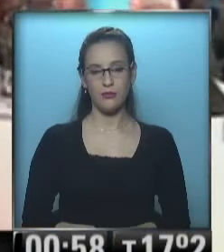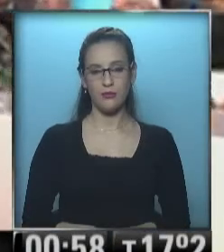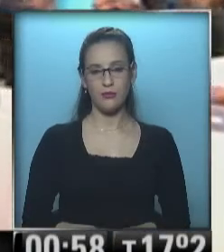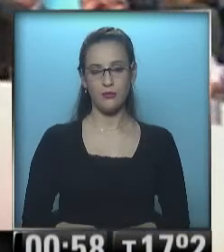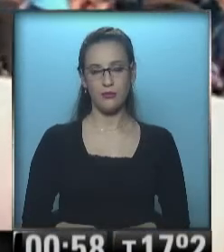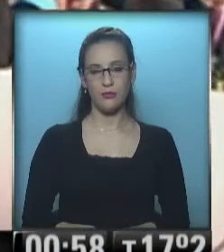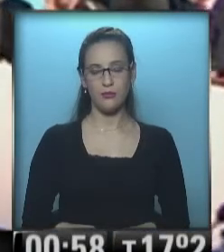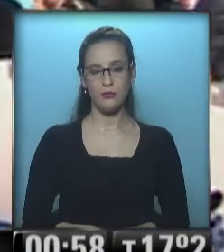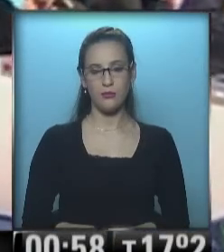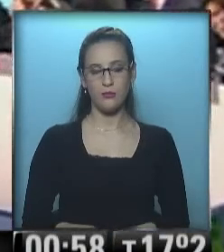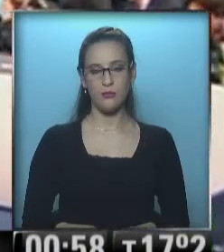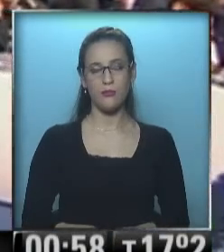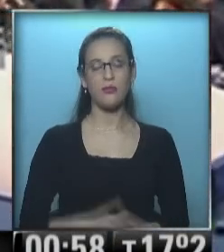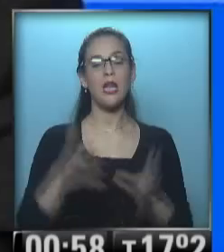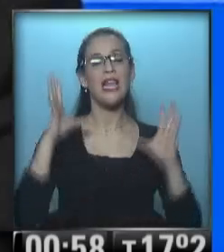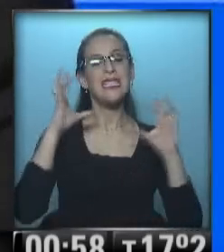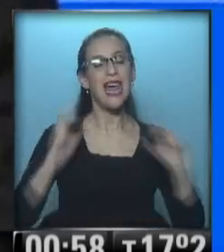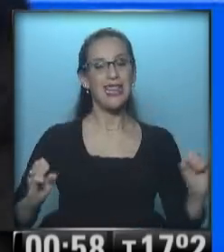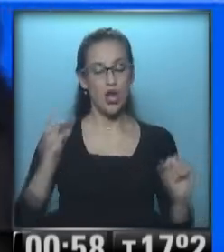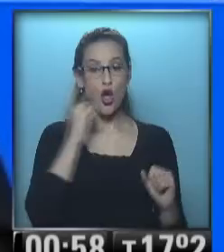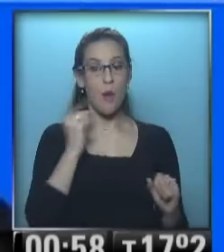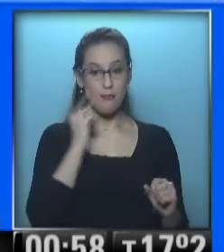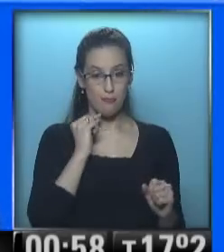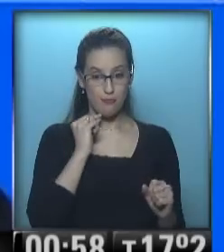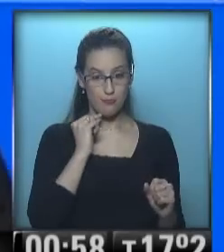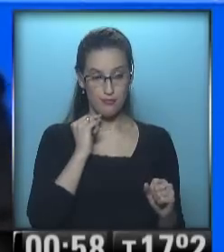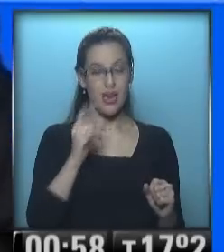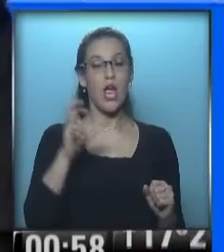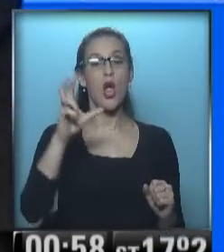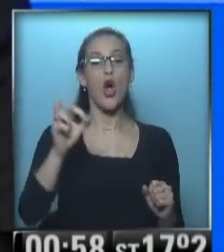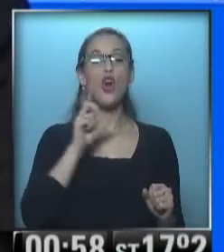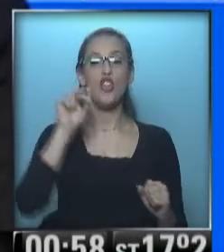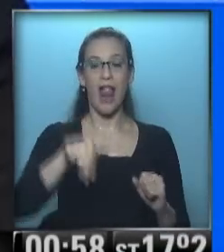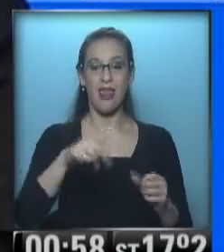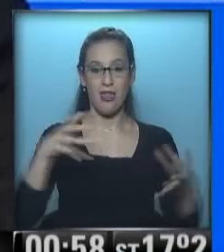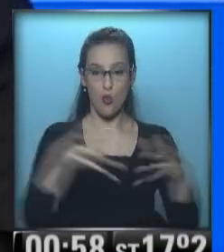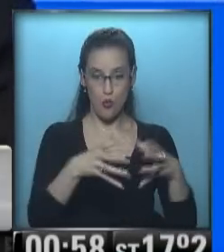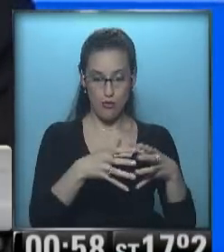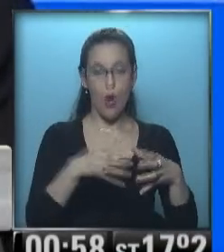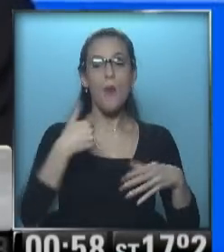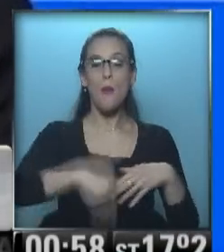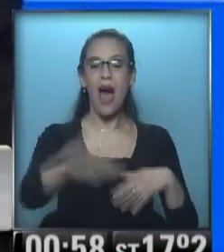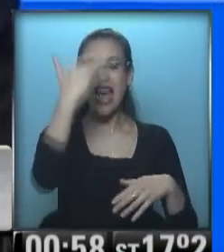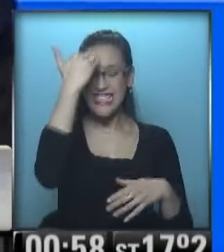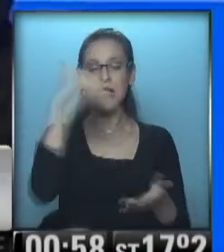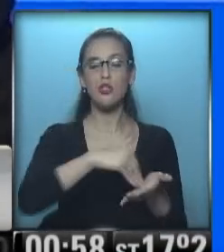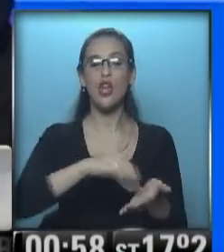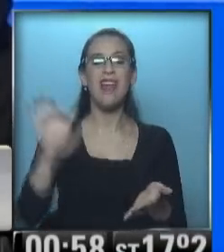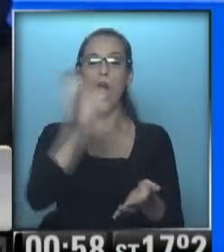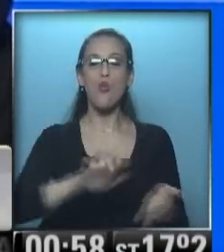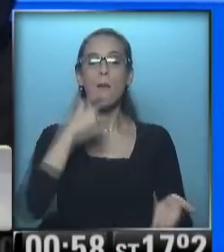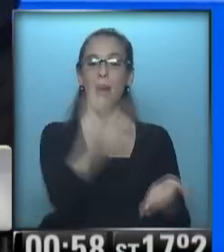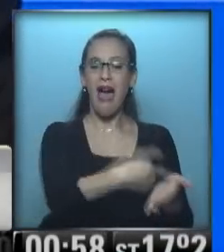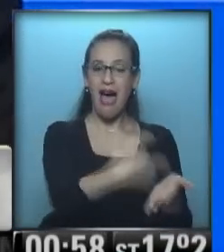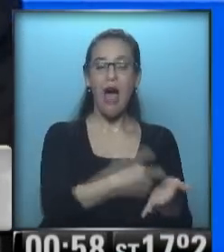El secretario general de la Organización del Tratado del Atlántico Norte, OTAN, anunció que le aportará 15 millones de euros a Ucrania para que lleve